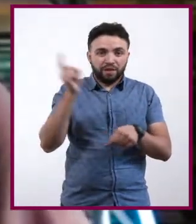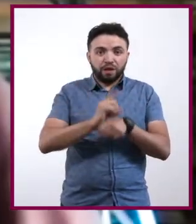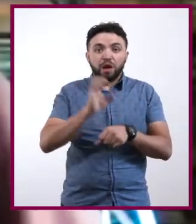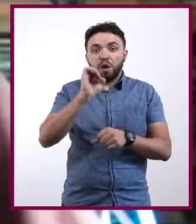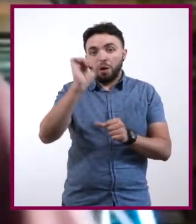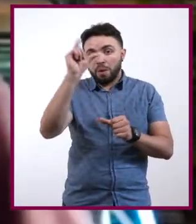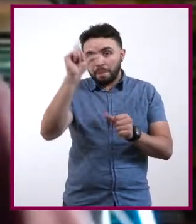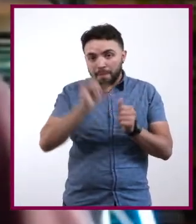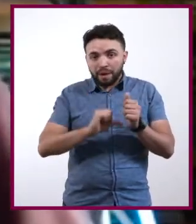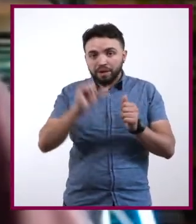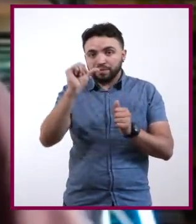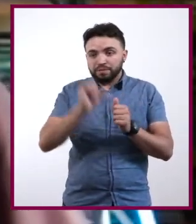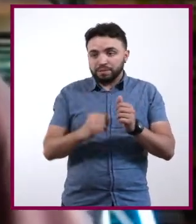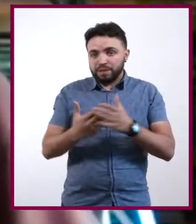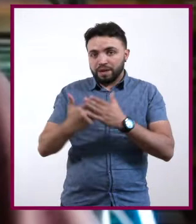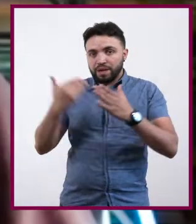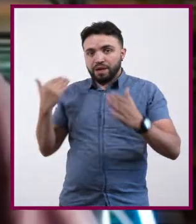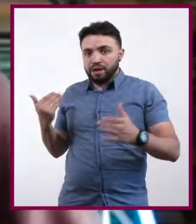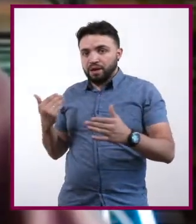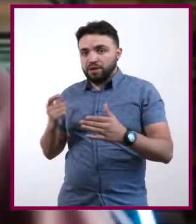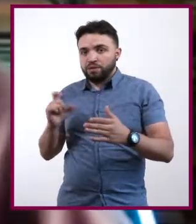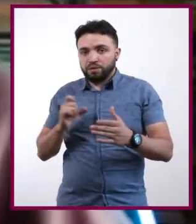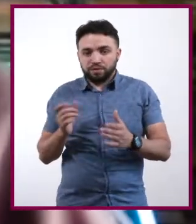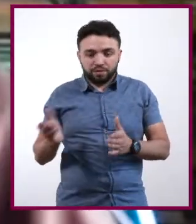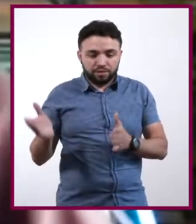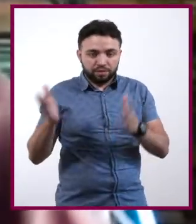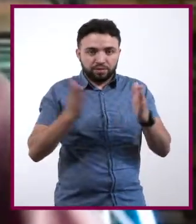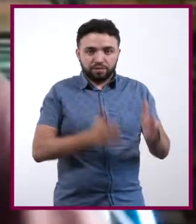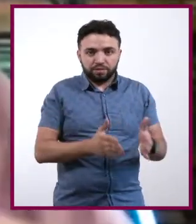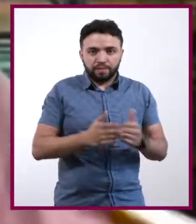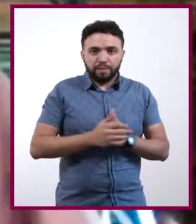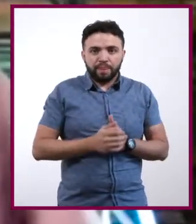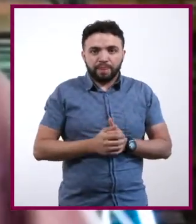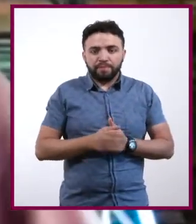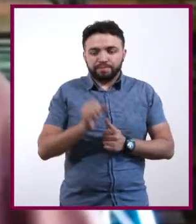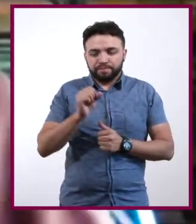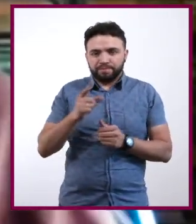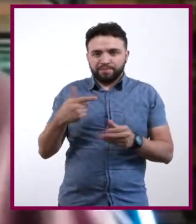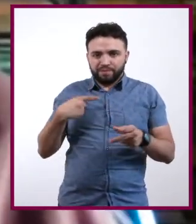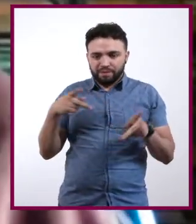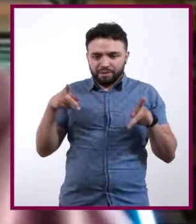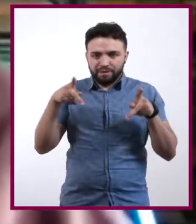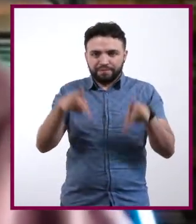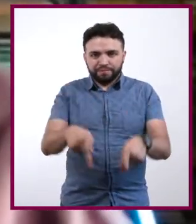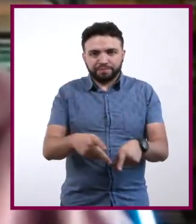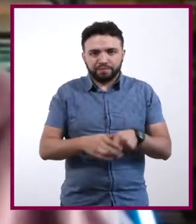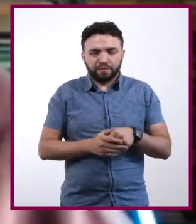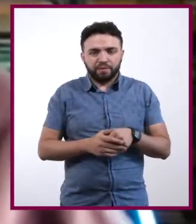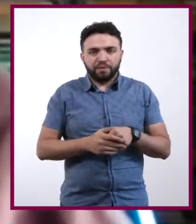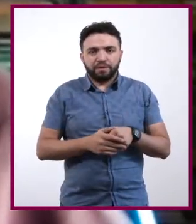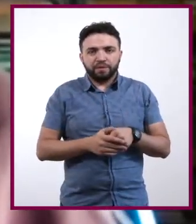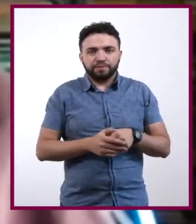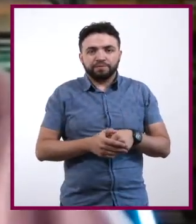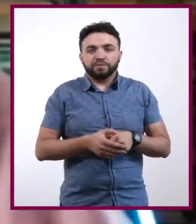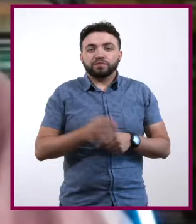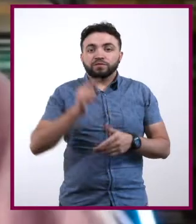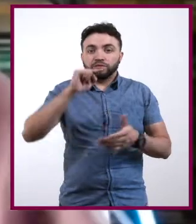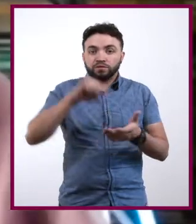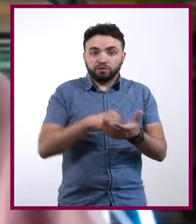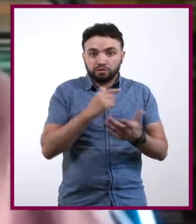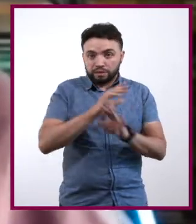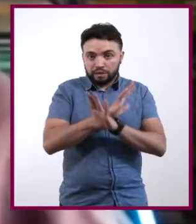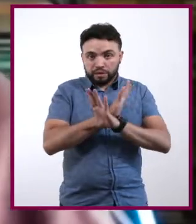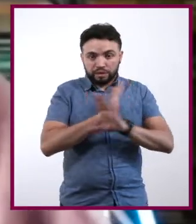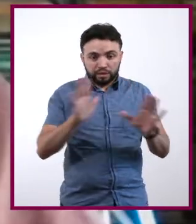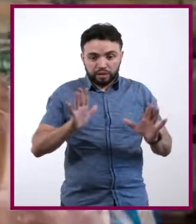meses anteriores a su colocación dentro de las cámaras funerarias. Y una vez que los cuerpos